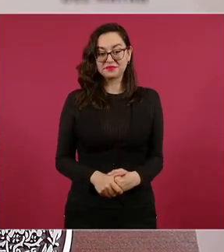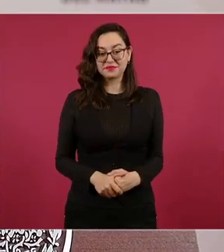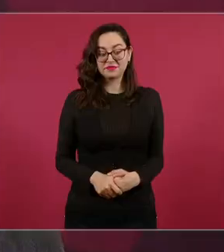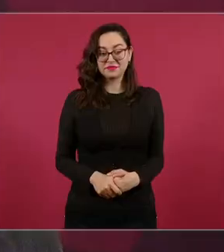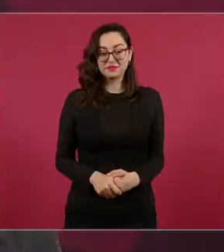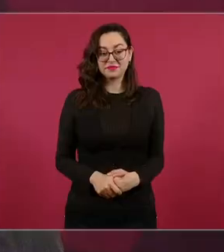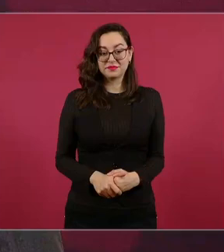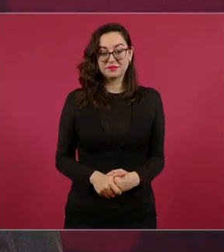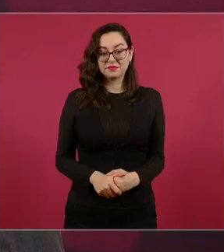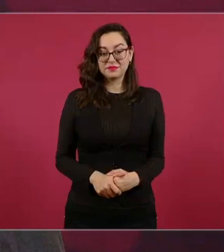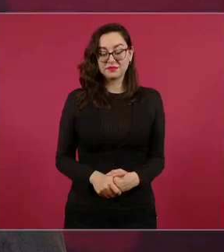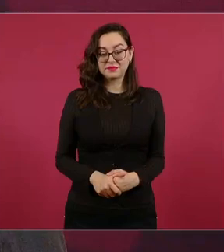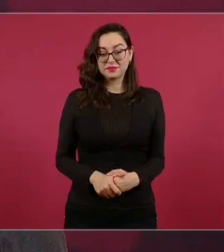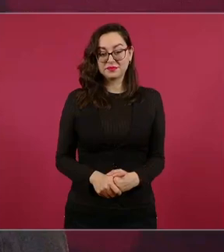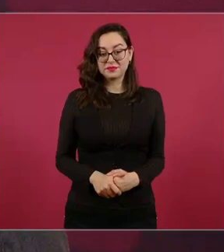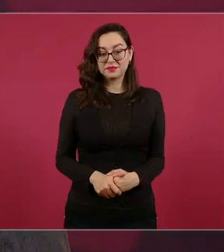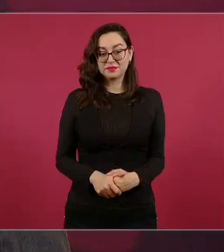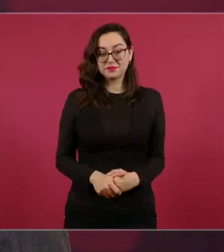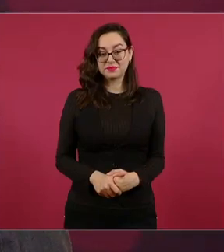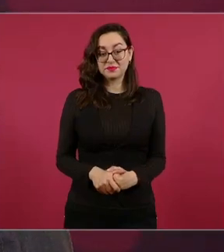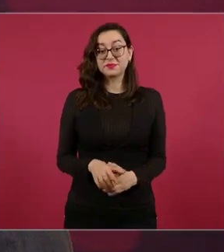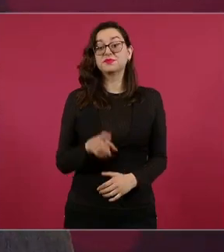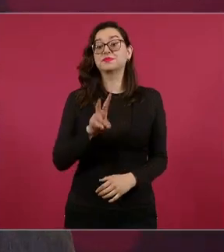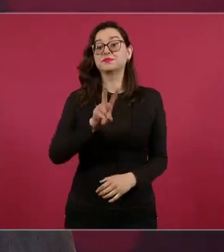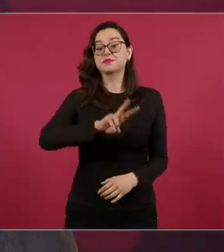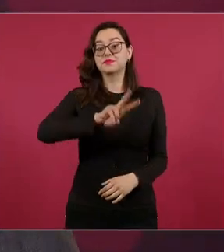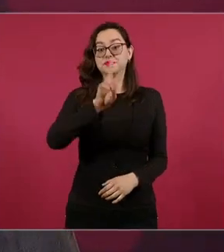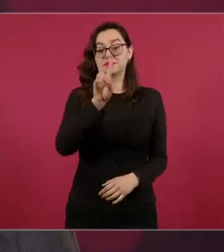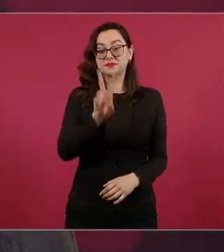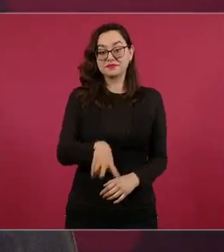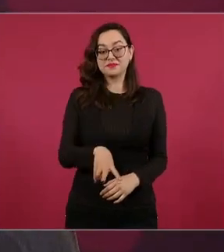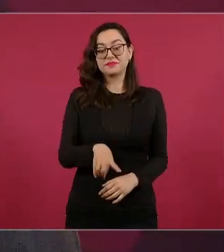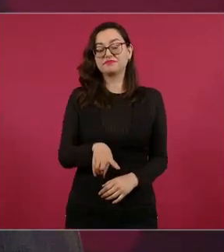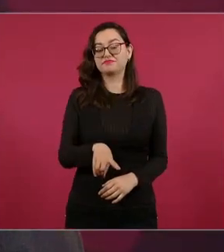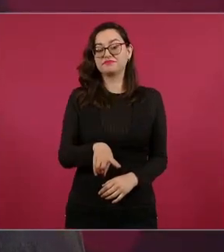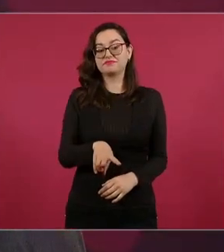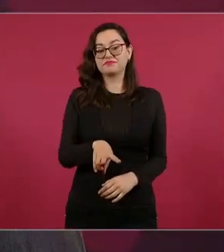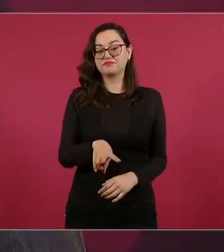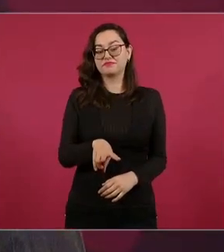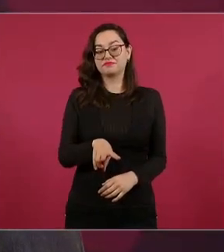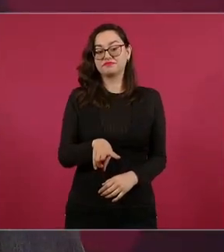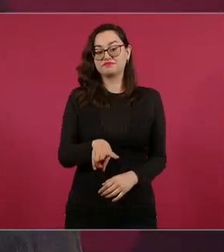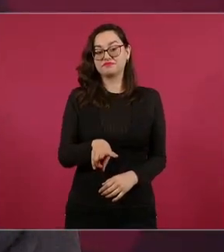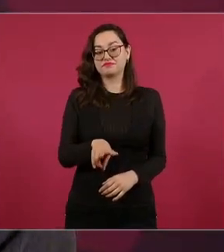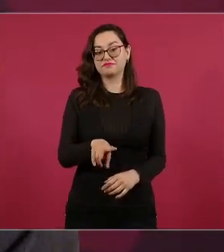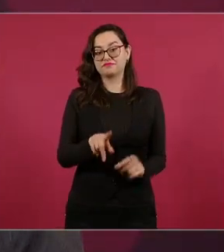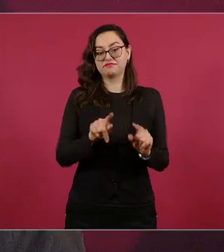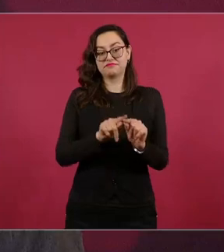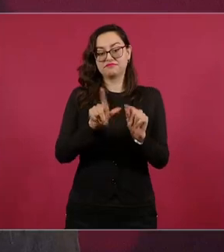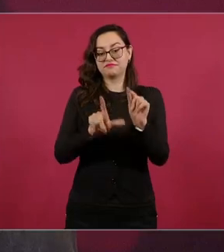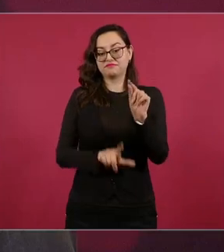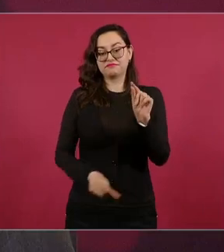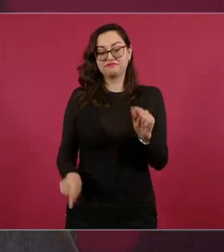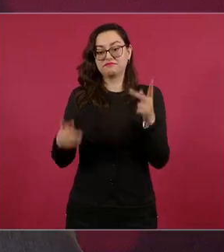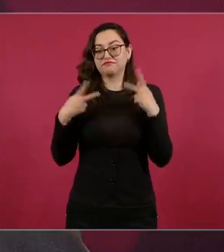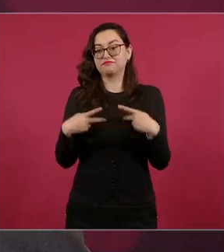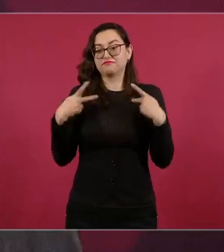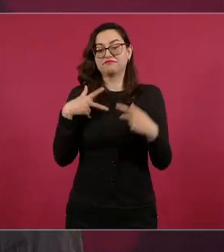es que es veras es excepcional nuestro pueblo